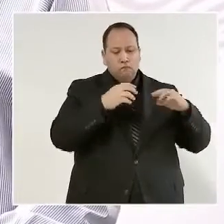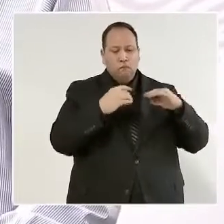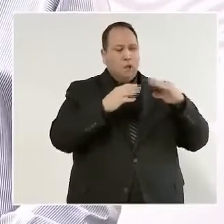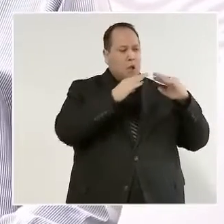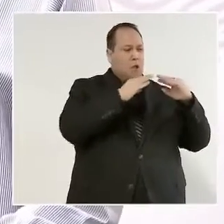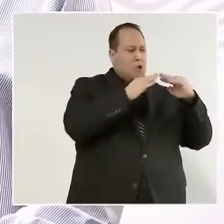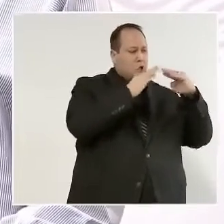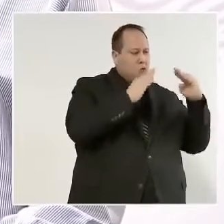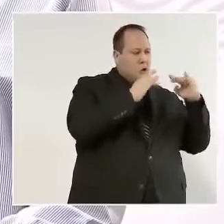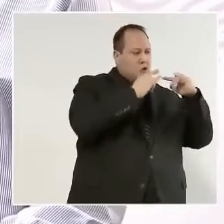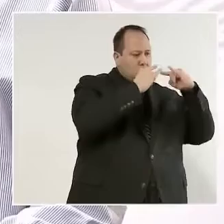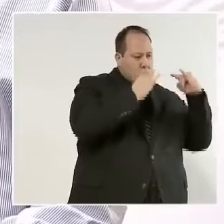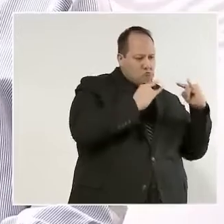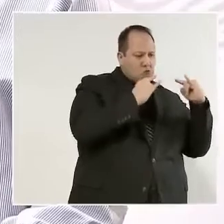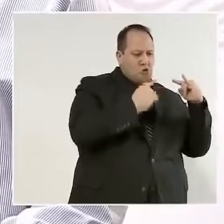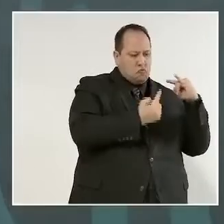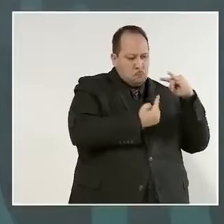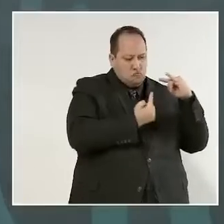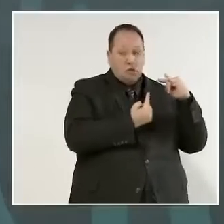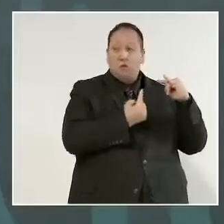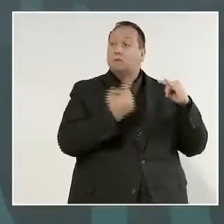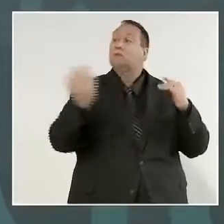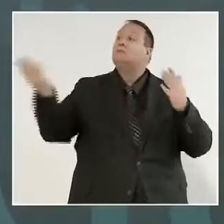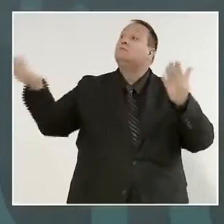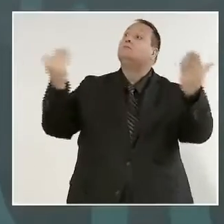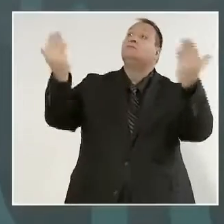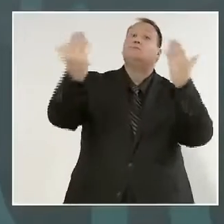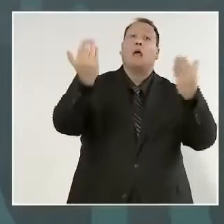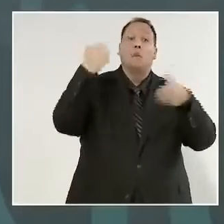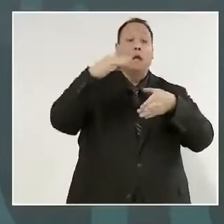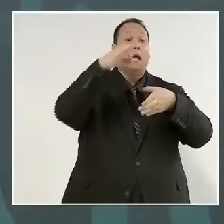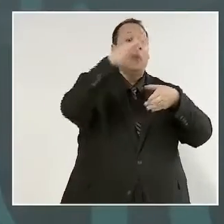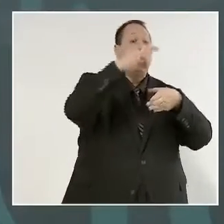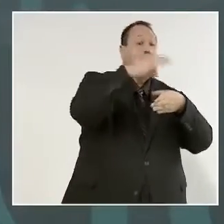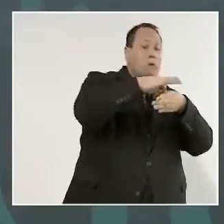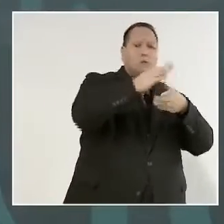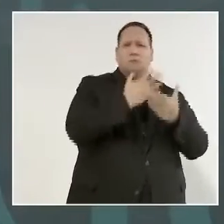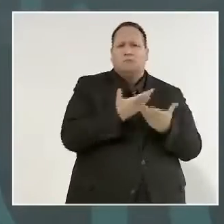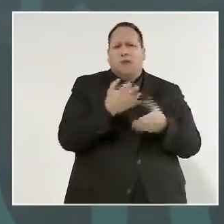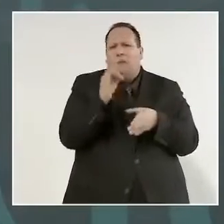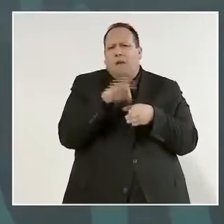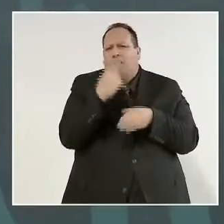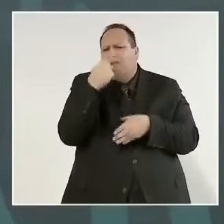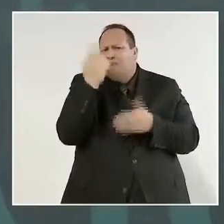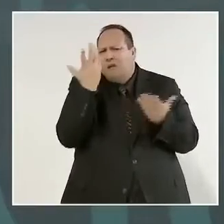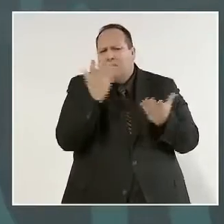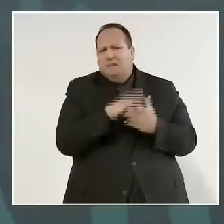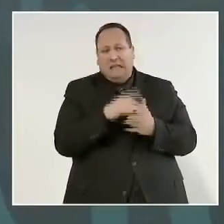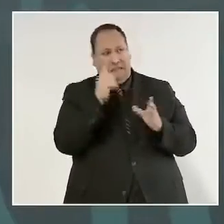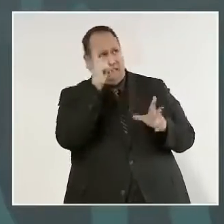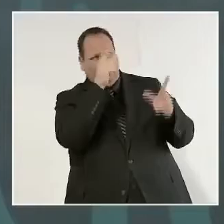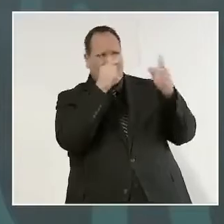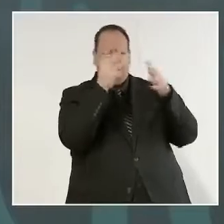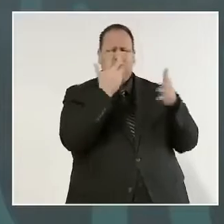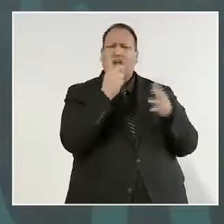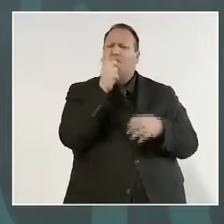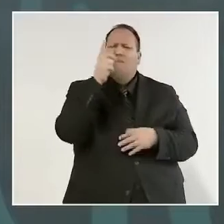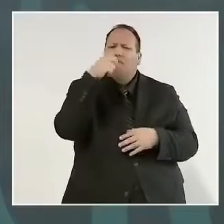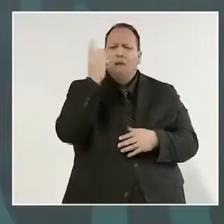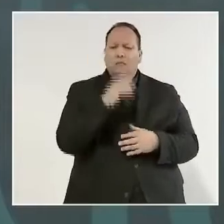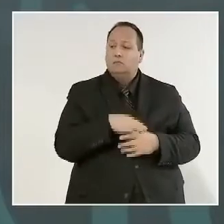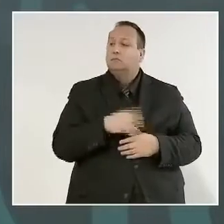casillas, y se va a votar de manera muy sencilla. Se va